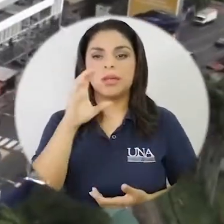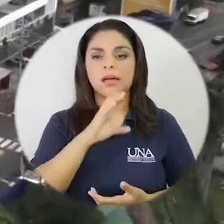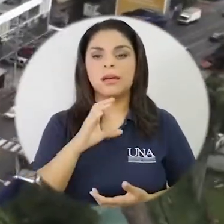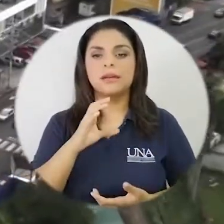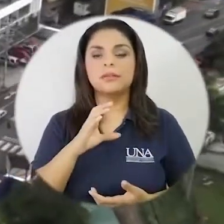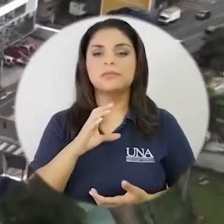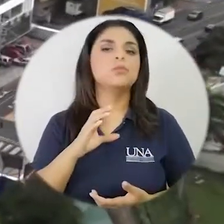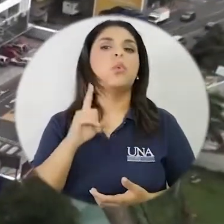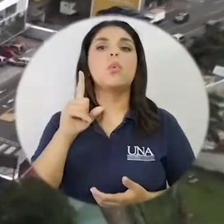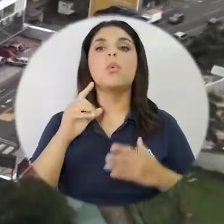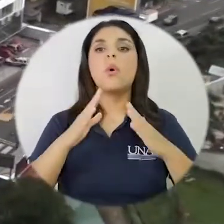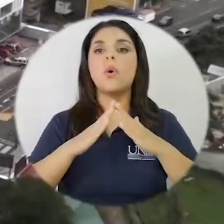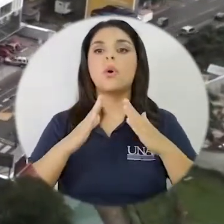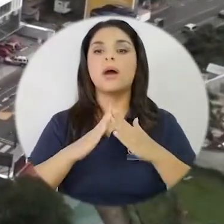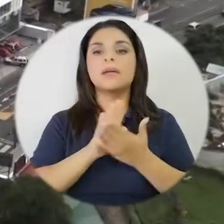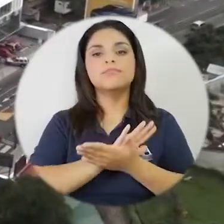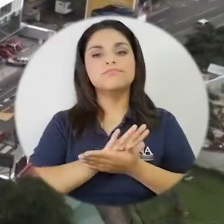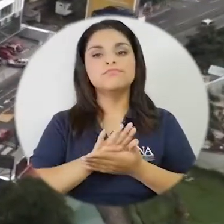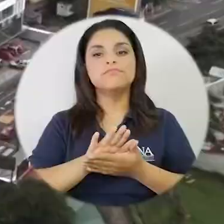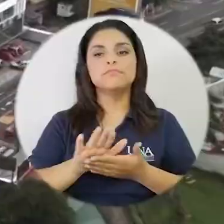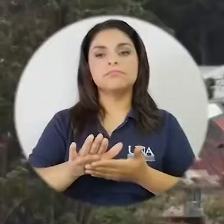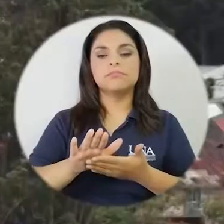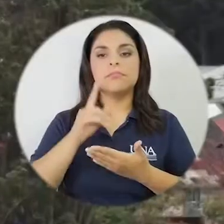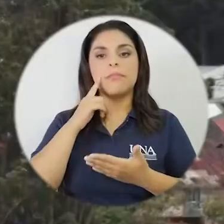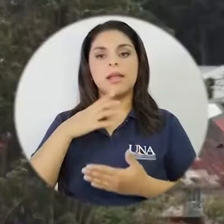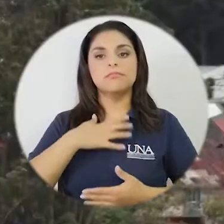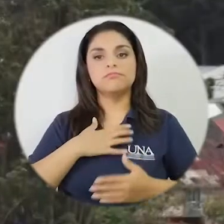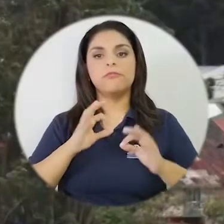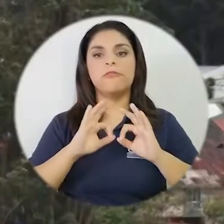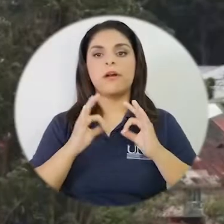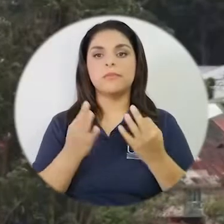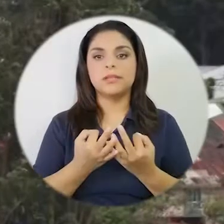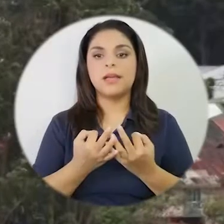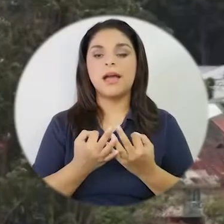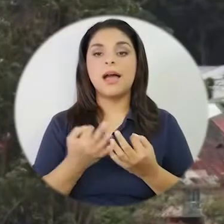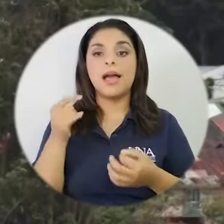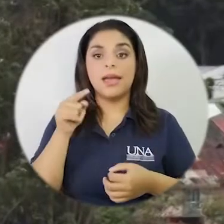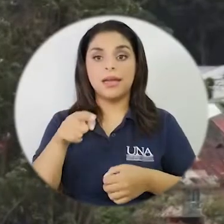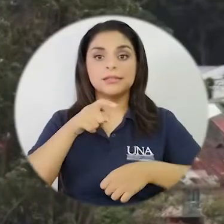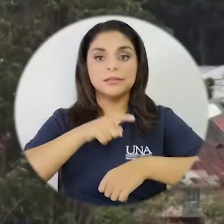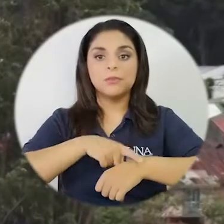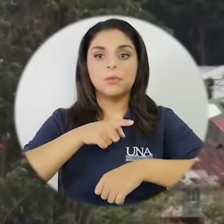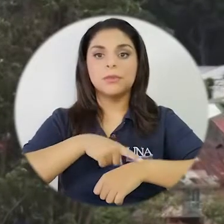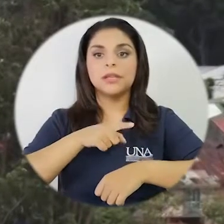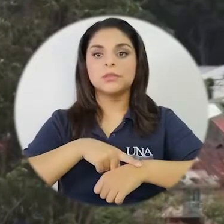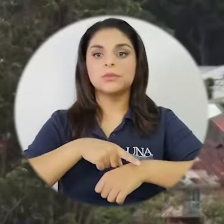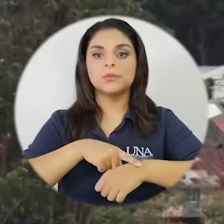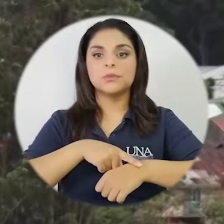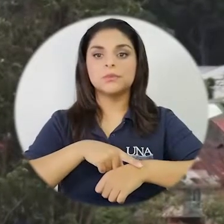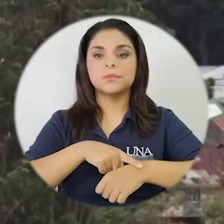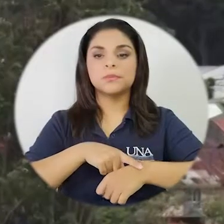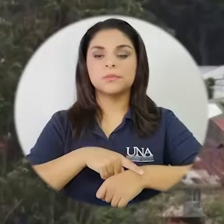por buscar un hogar digno para su familia. Es cuando en ese momento